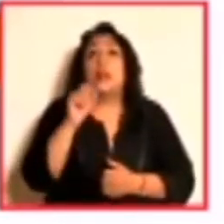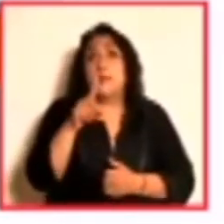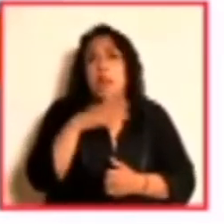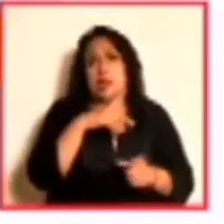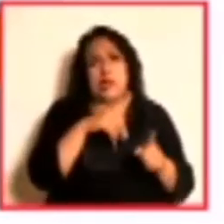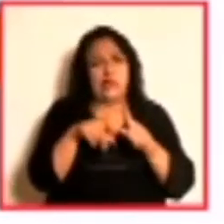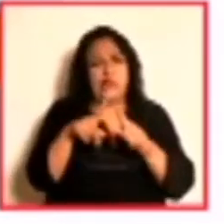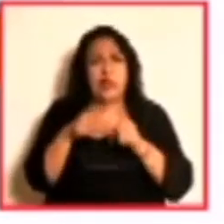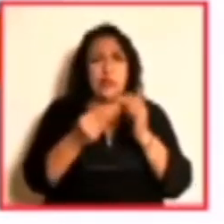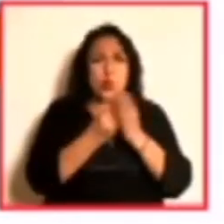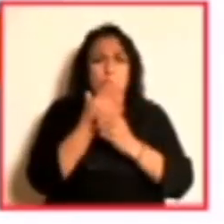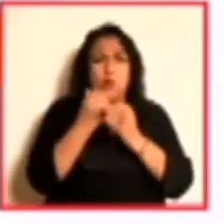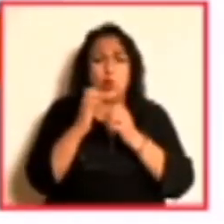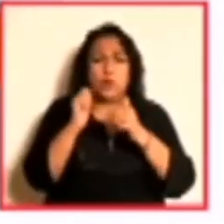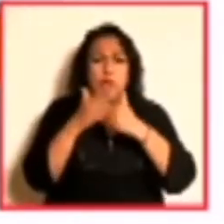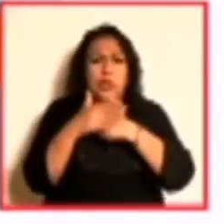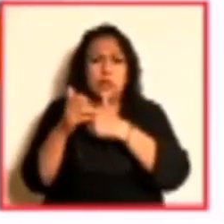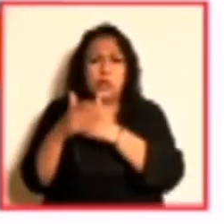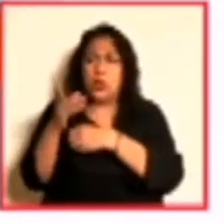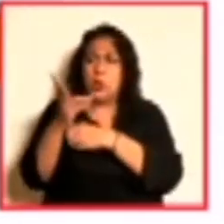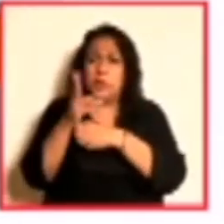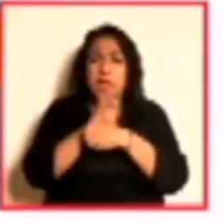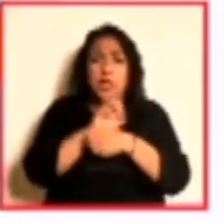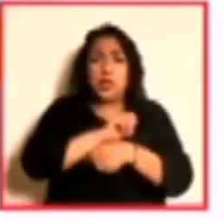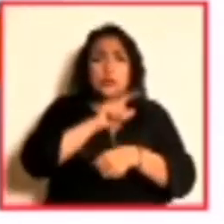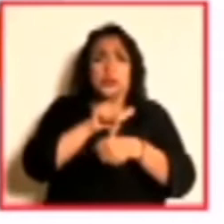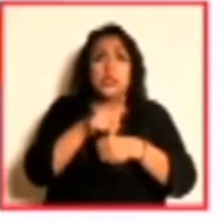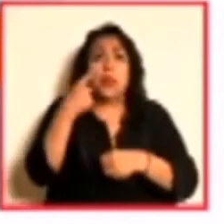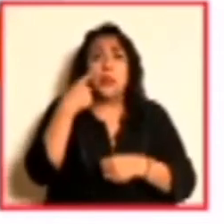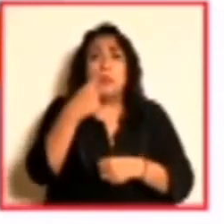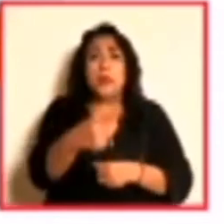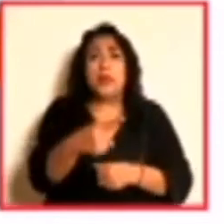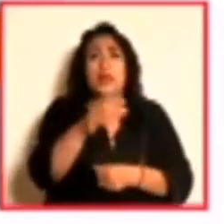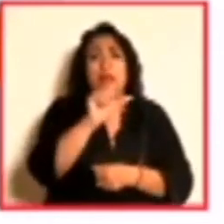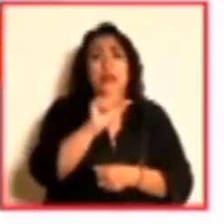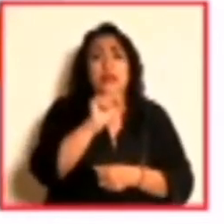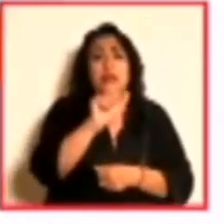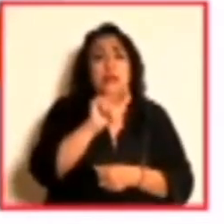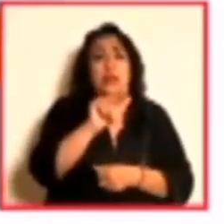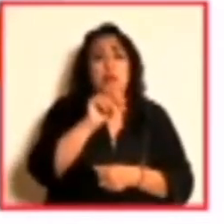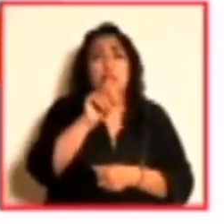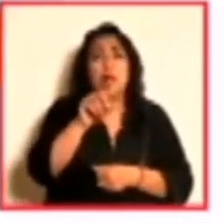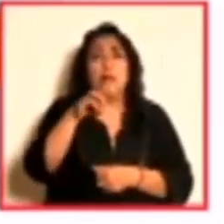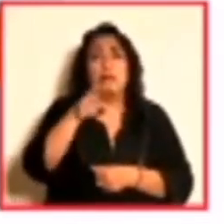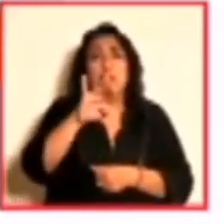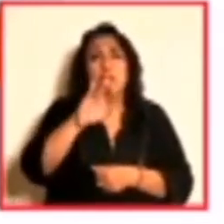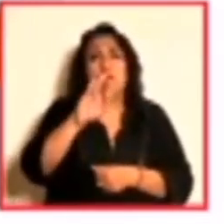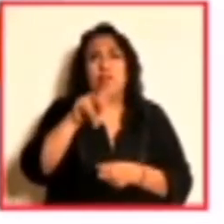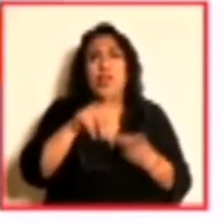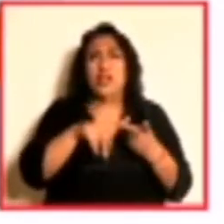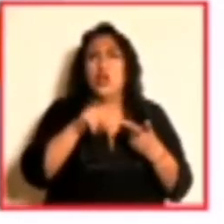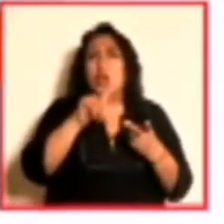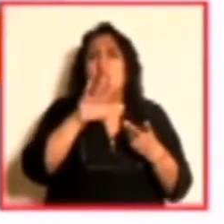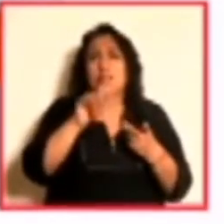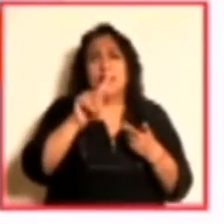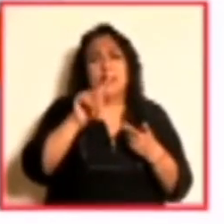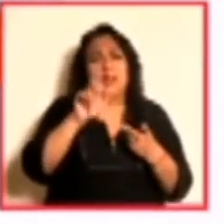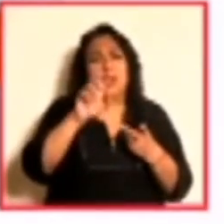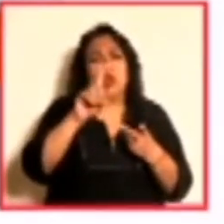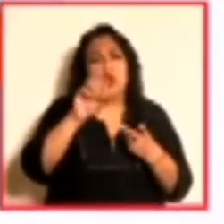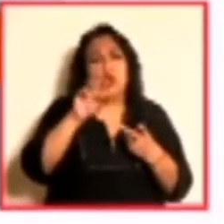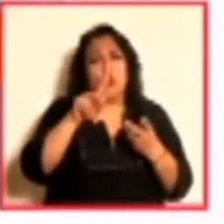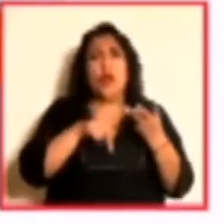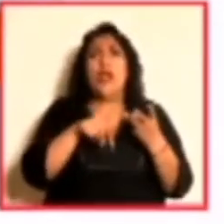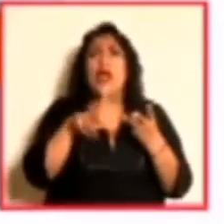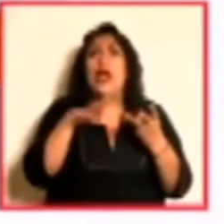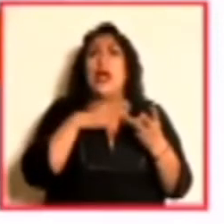diferentes estrenos e invitados especiales, se podrá ver Sundown de Michel Franco, La Civil de Teodora Mihai. Se realizará